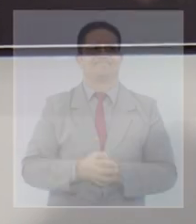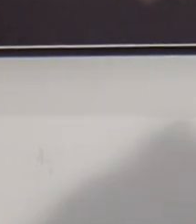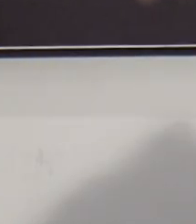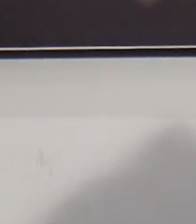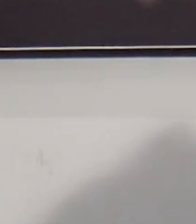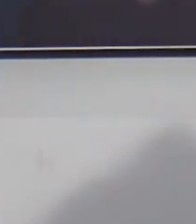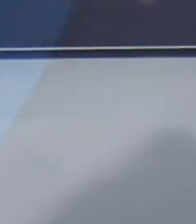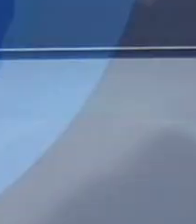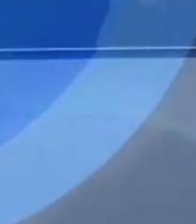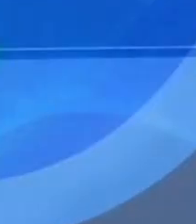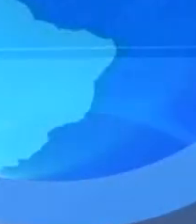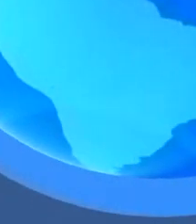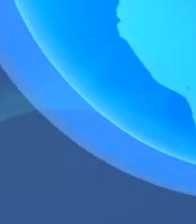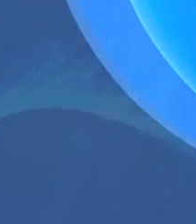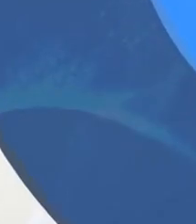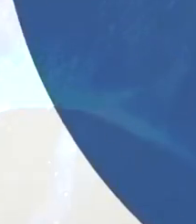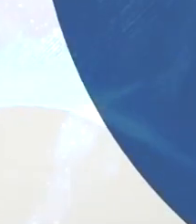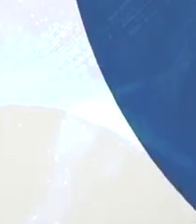más